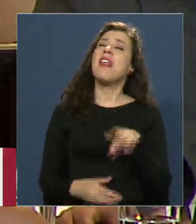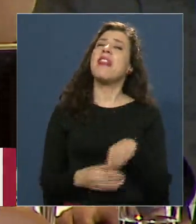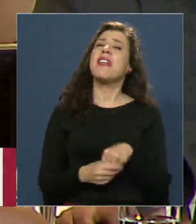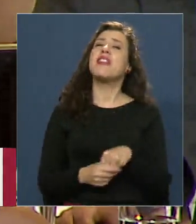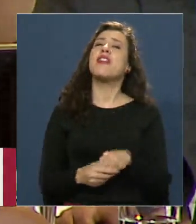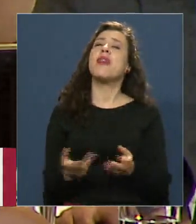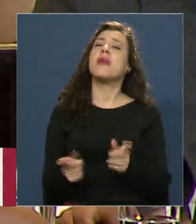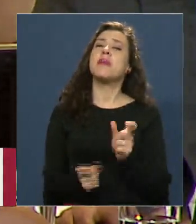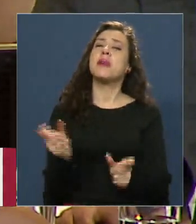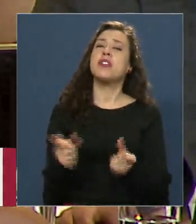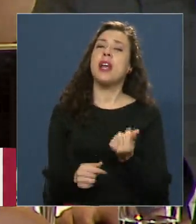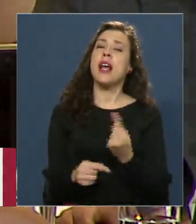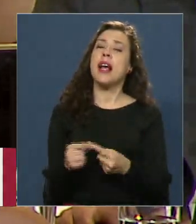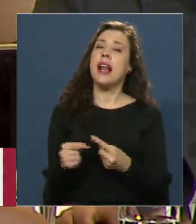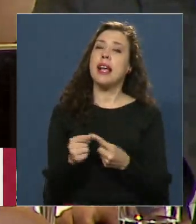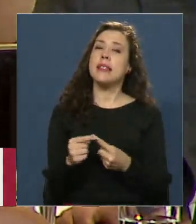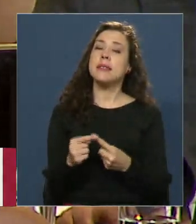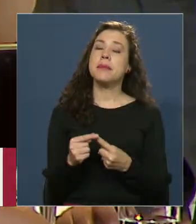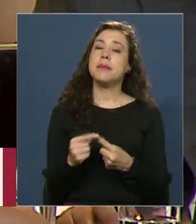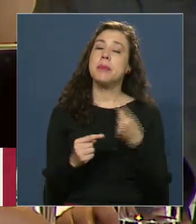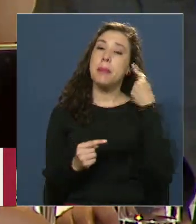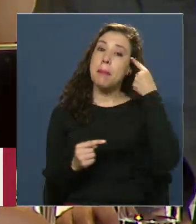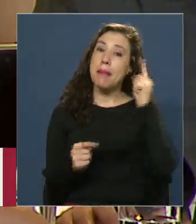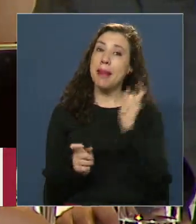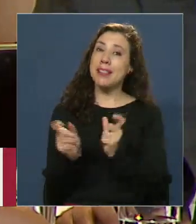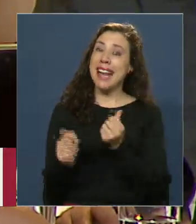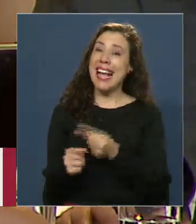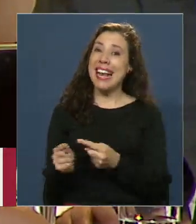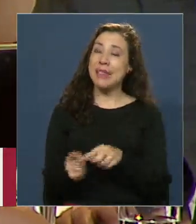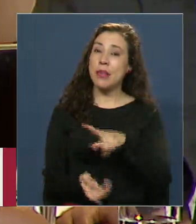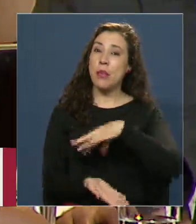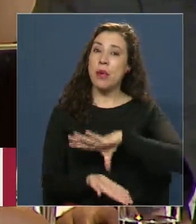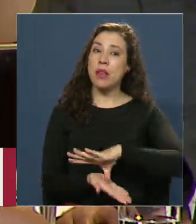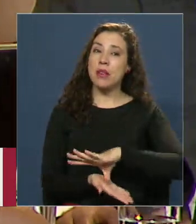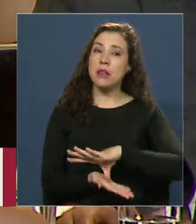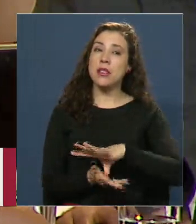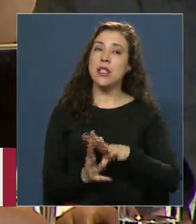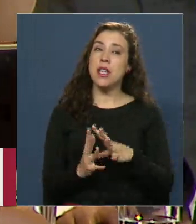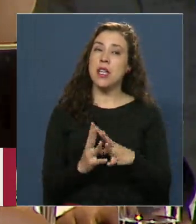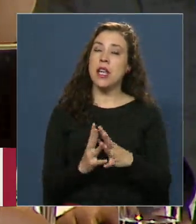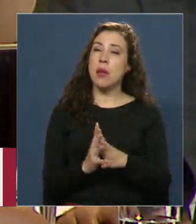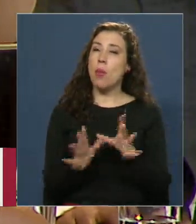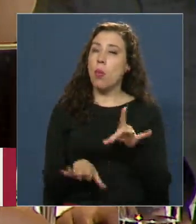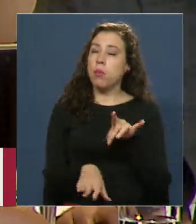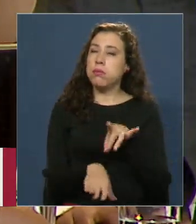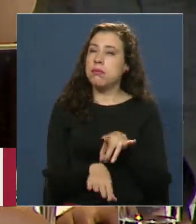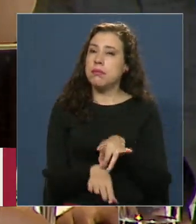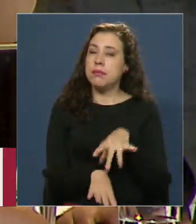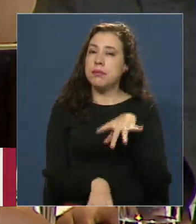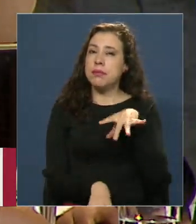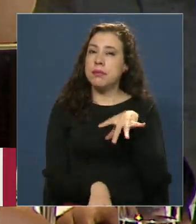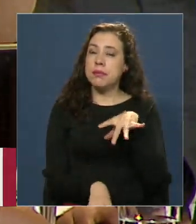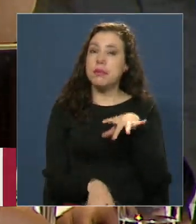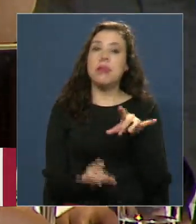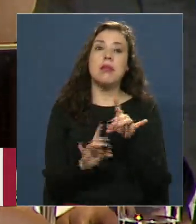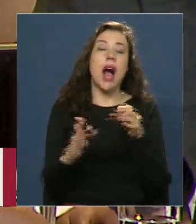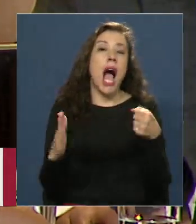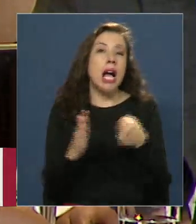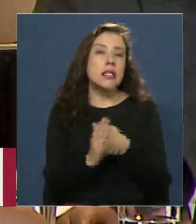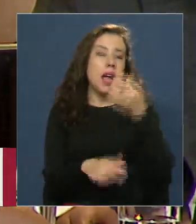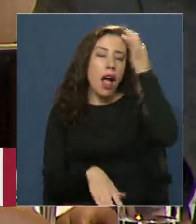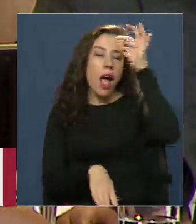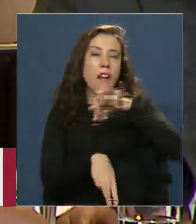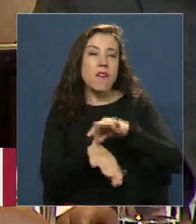llamada clase media. Sin embargo, esta clase media en nuestro país es profundamente frágil. Con un accidente, una